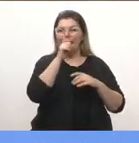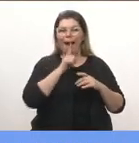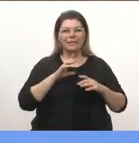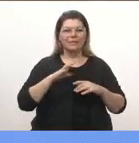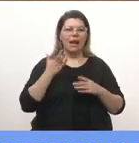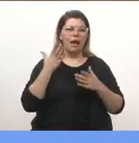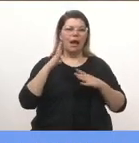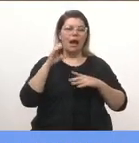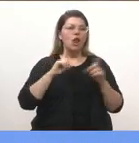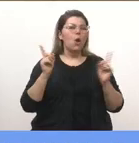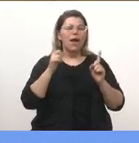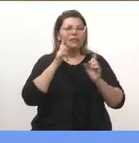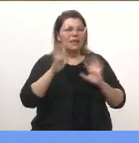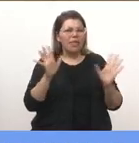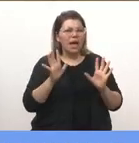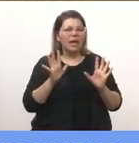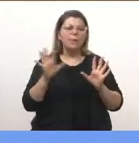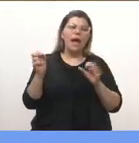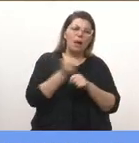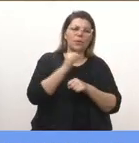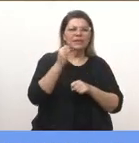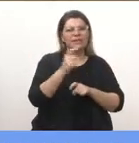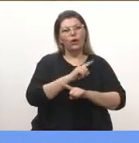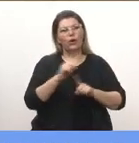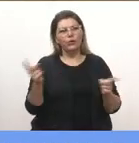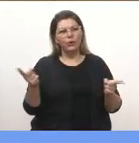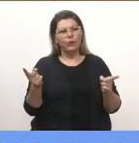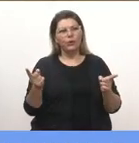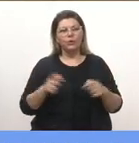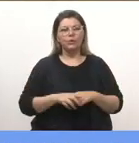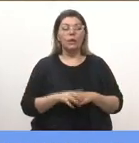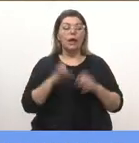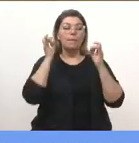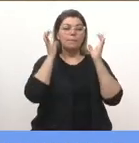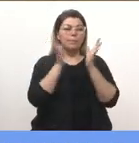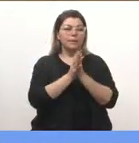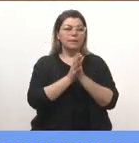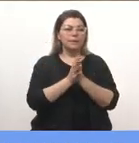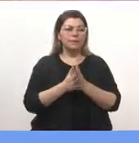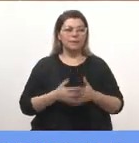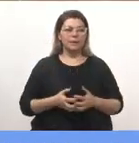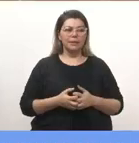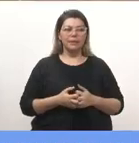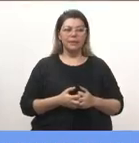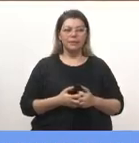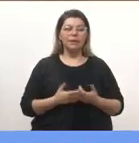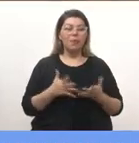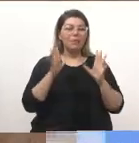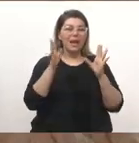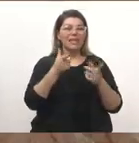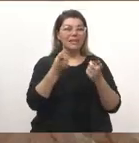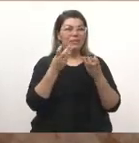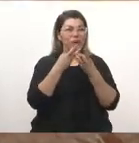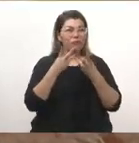No, es que esto no tiene que ver con que se apruebe o no. Perdón. Déjenme terminar porque si no es muy